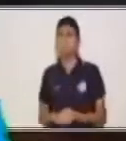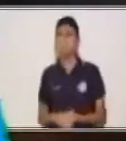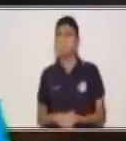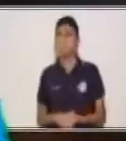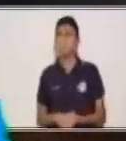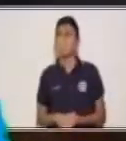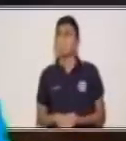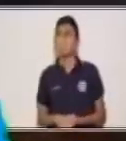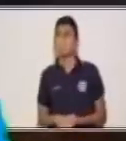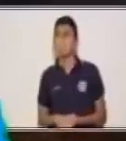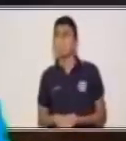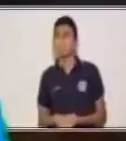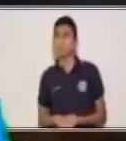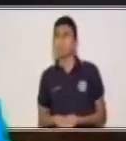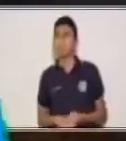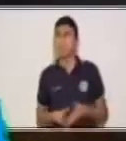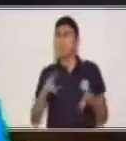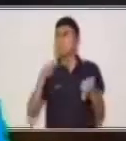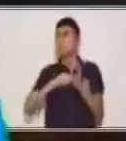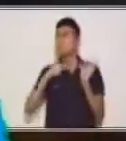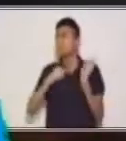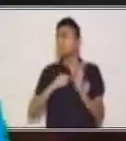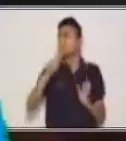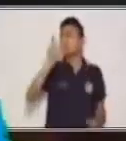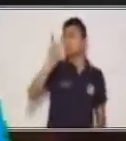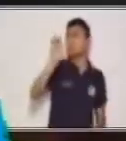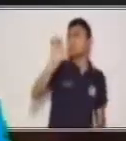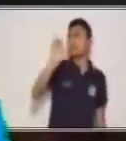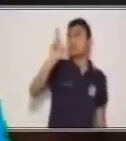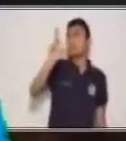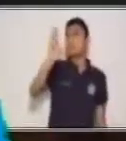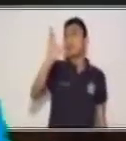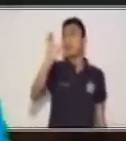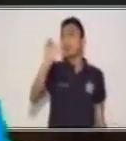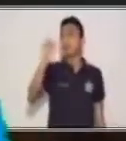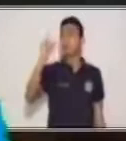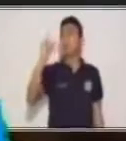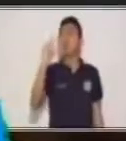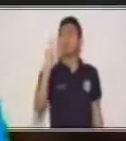que ya lo ubicamos de este lado porque, como les digo, tiene que ver con